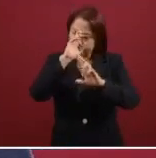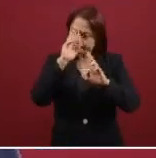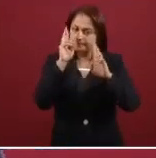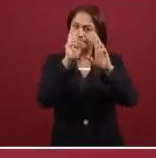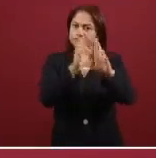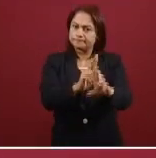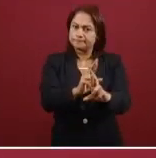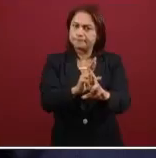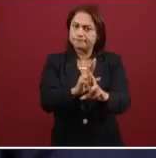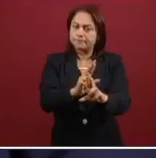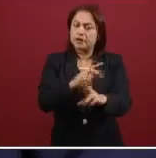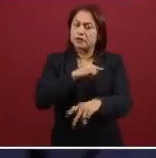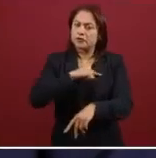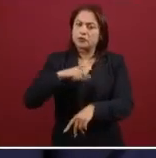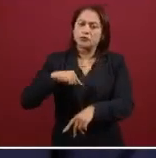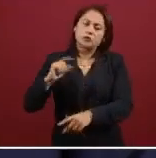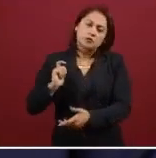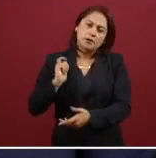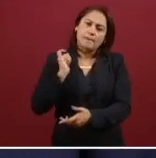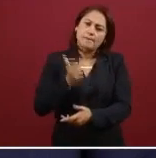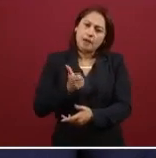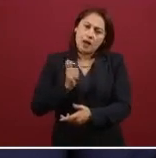seguir pagando servicio de deuda,